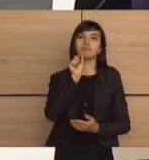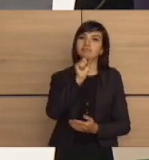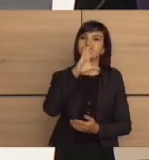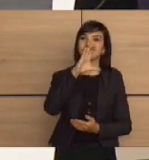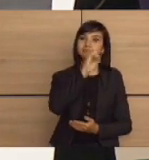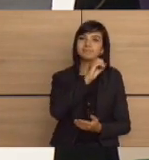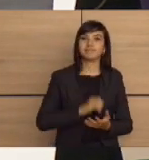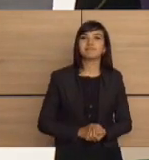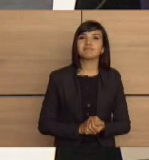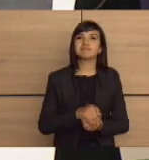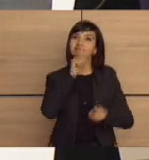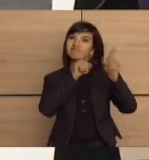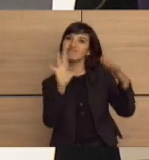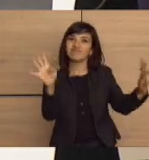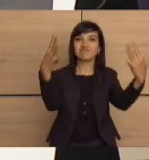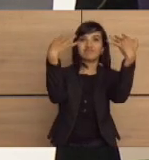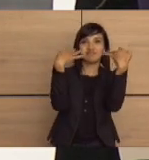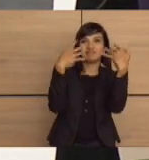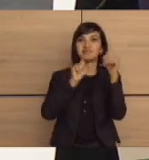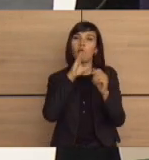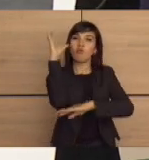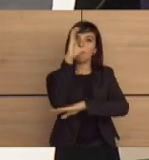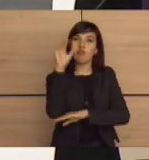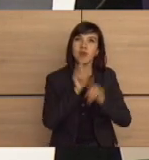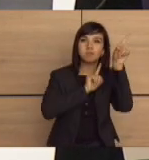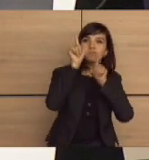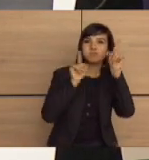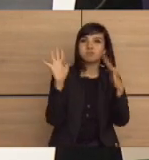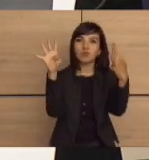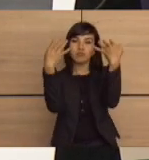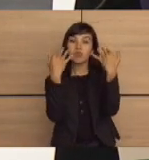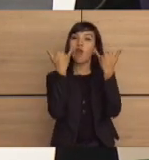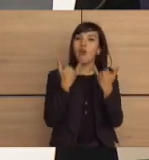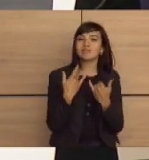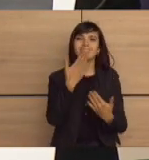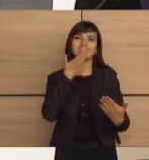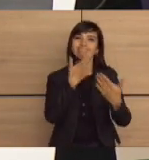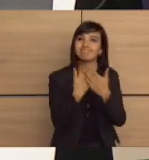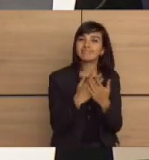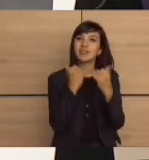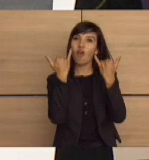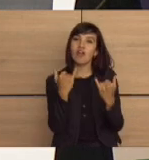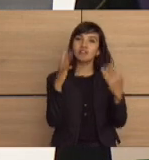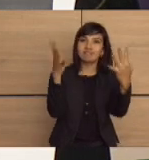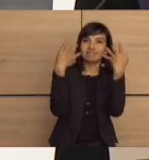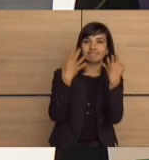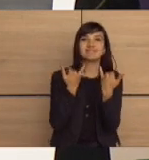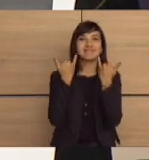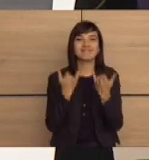www.mineducacion.gov.co. A todas las personas que nos ven desde distintas zonas del país, muchas gracias nuevamente por sumarse a esta